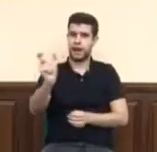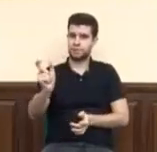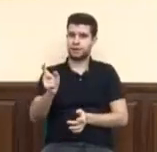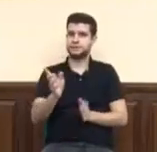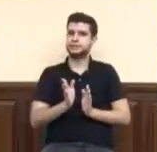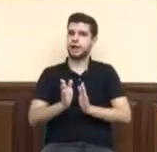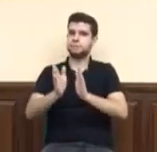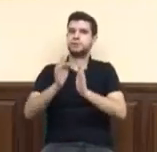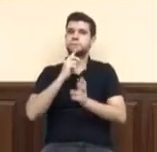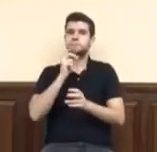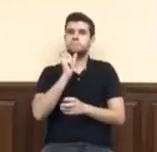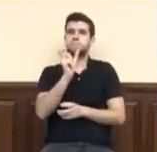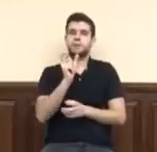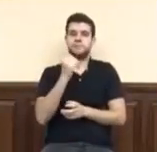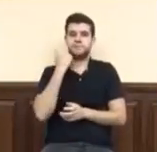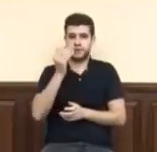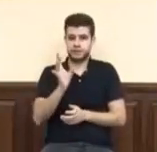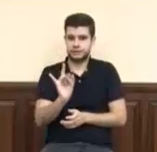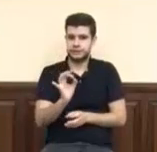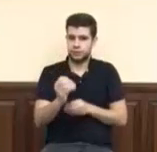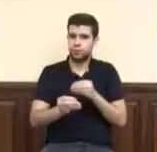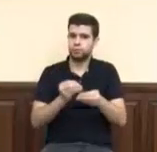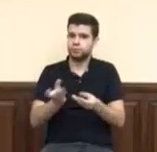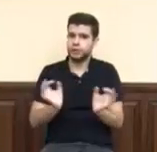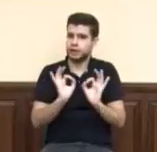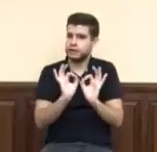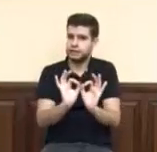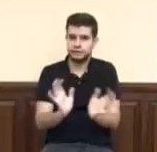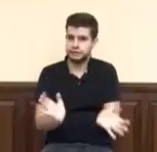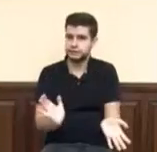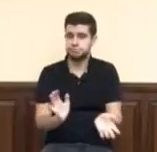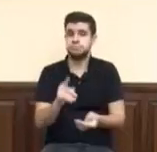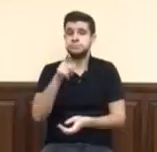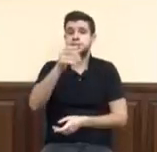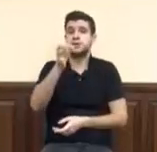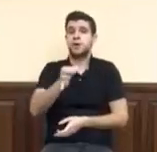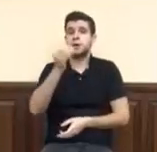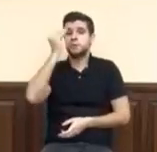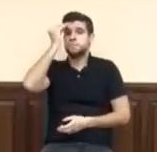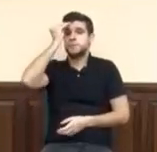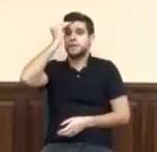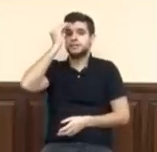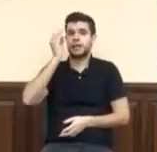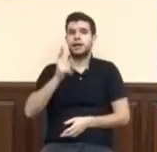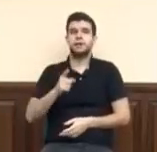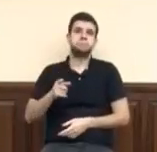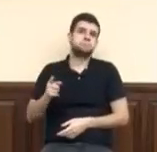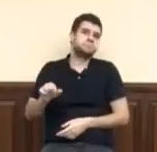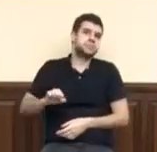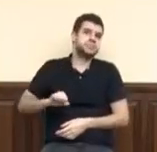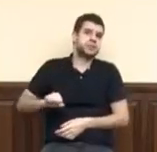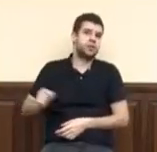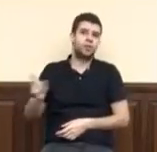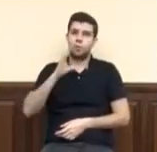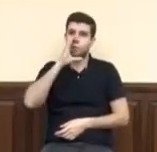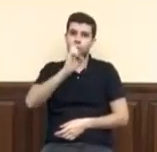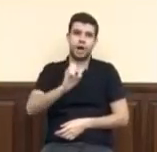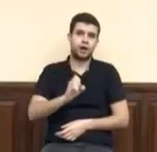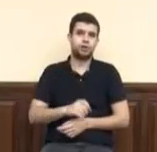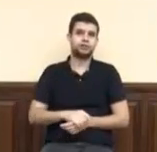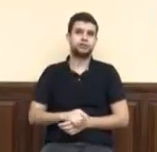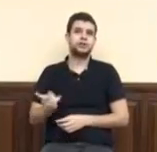camino. Y seguramente piensen pues que se jodan, que son unos guarros y